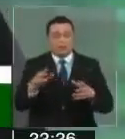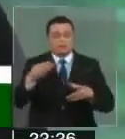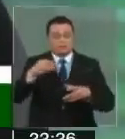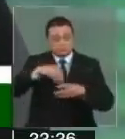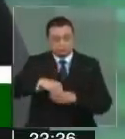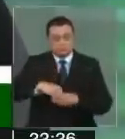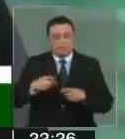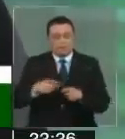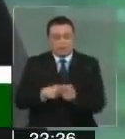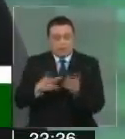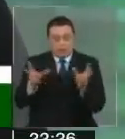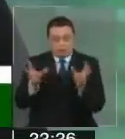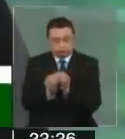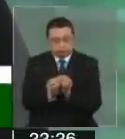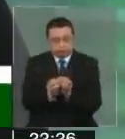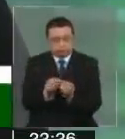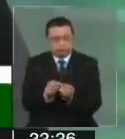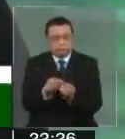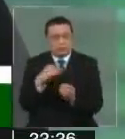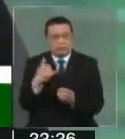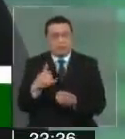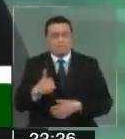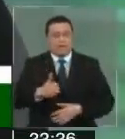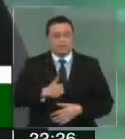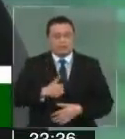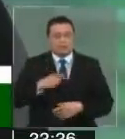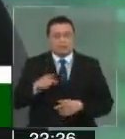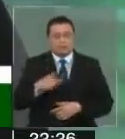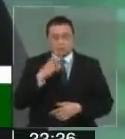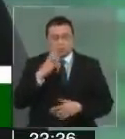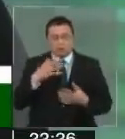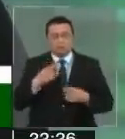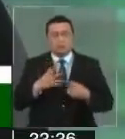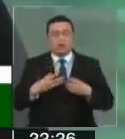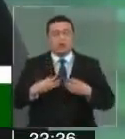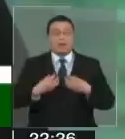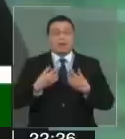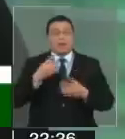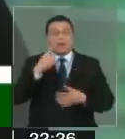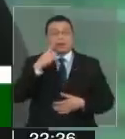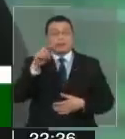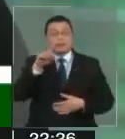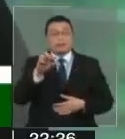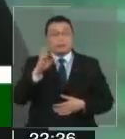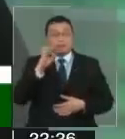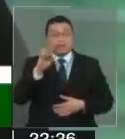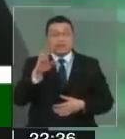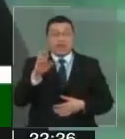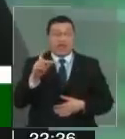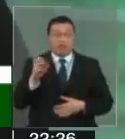estar presente. Es un gran inspirador, de verdad.